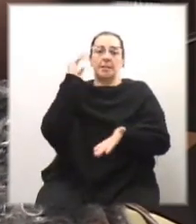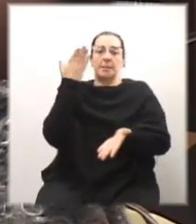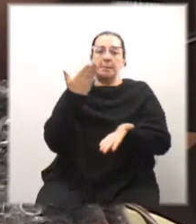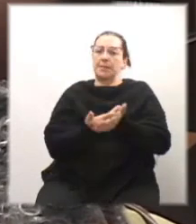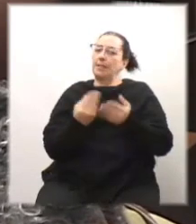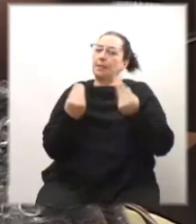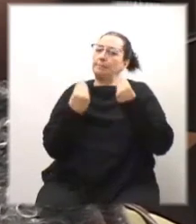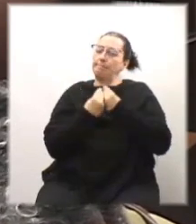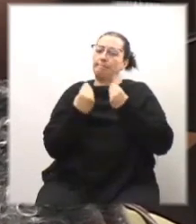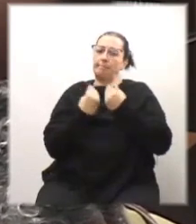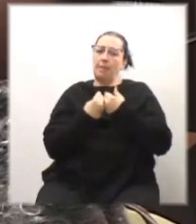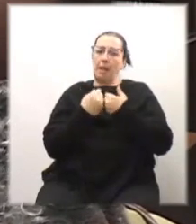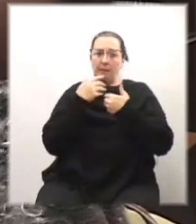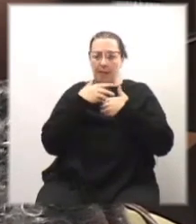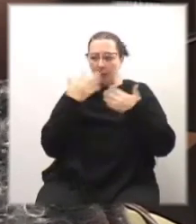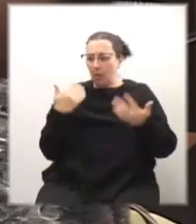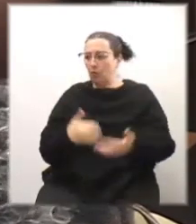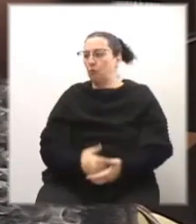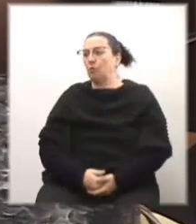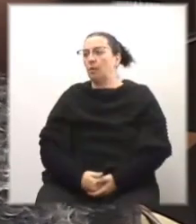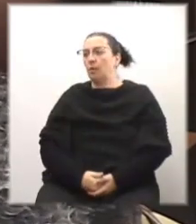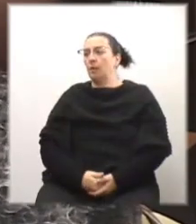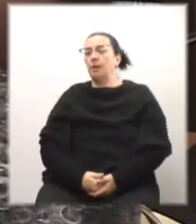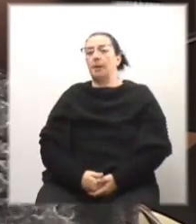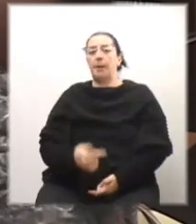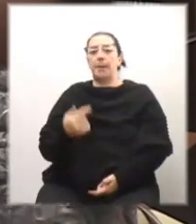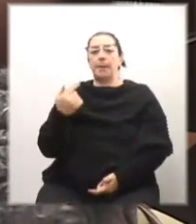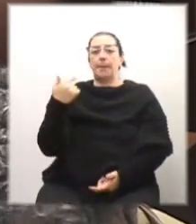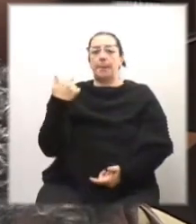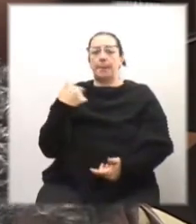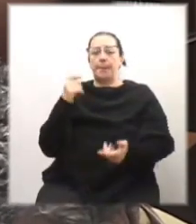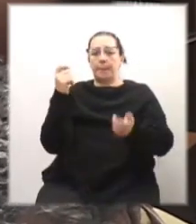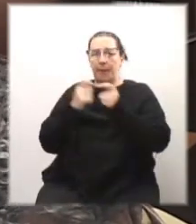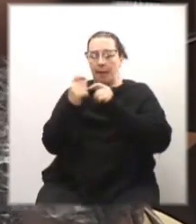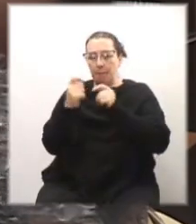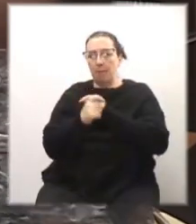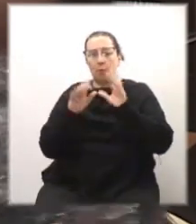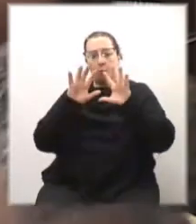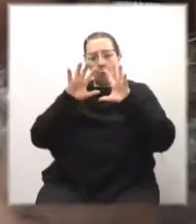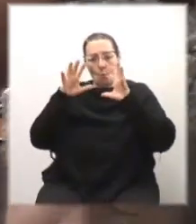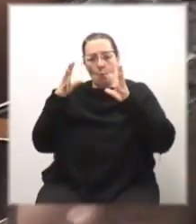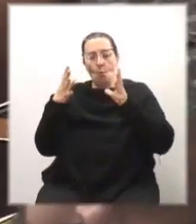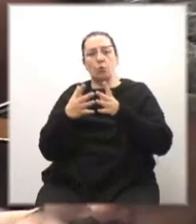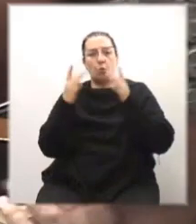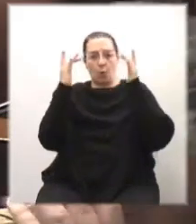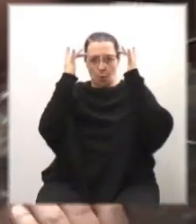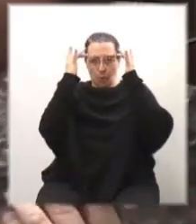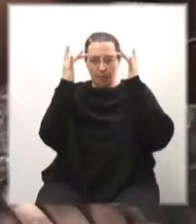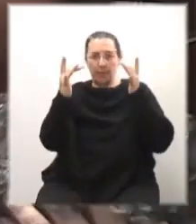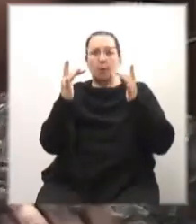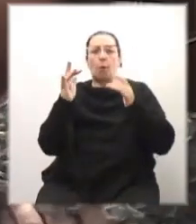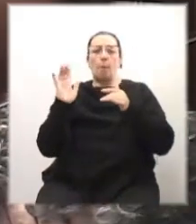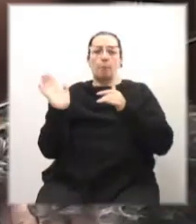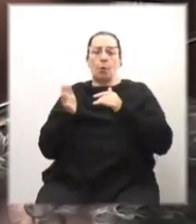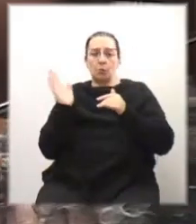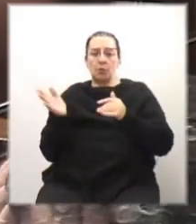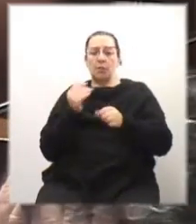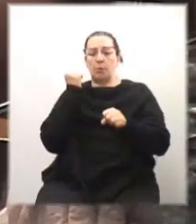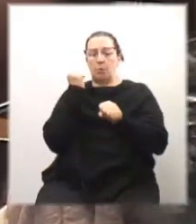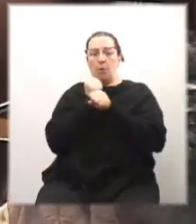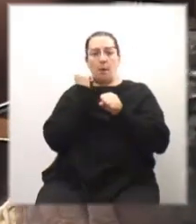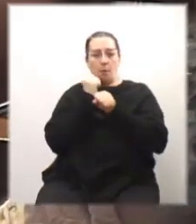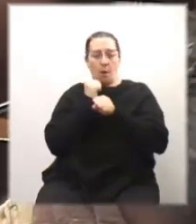serios riesgos. Los acelerados cambios en el mundo educativo, productivo, laboral y cultural que